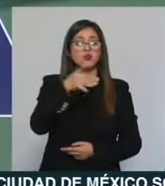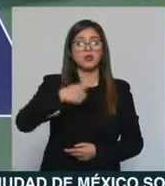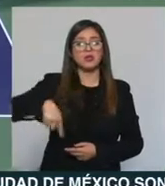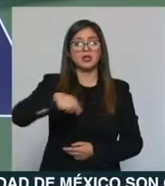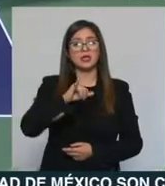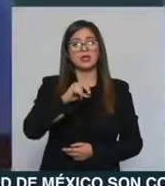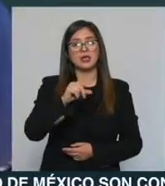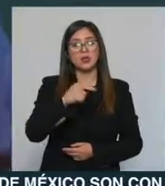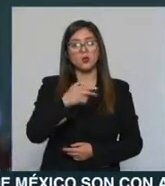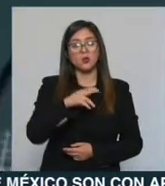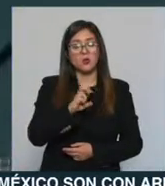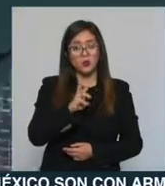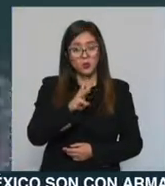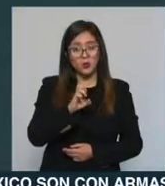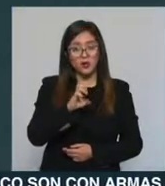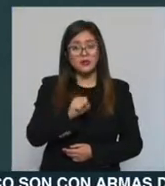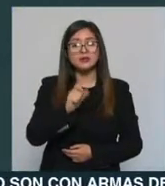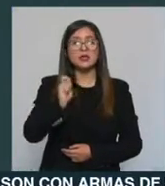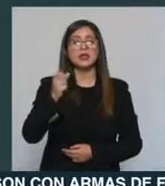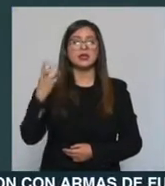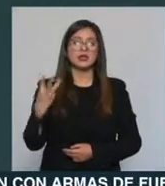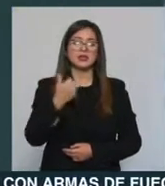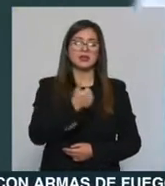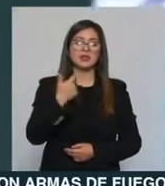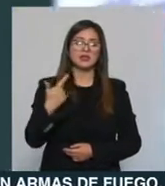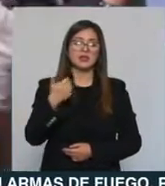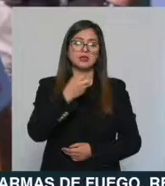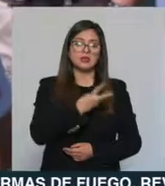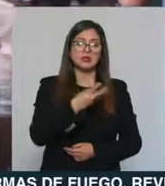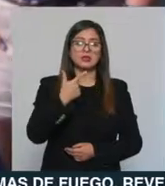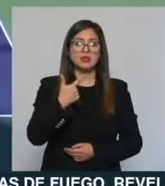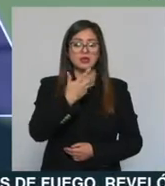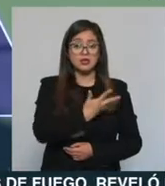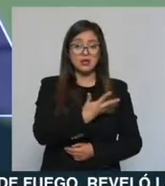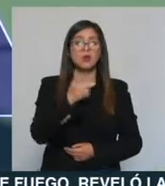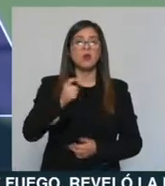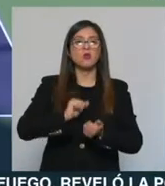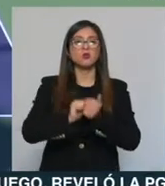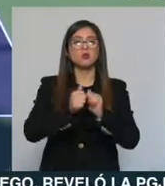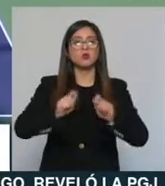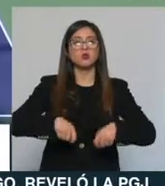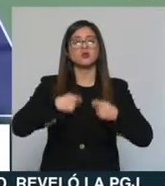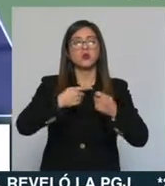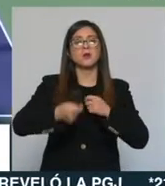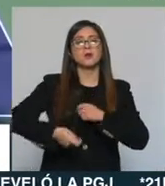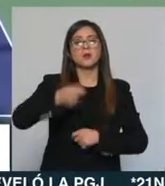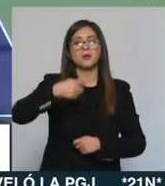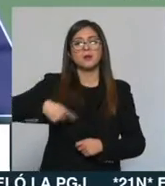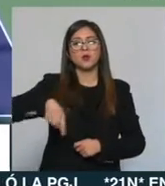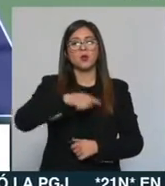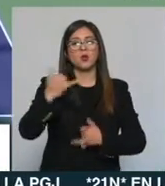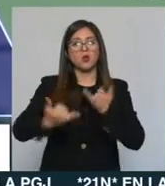Indian Wells con un marcador de 3-6, 6-3 y 7-5, lo que significó el primer título de dicha categoría en su